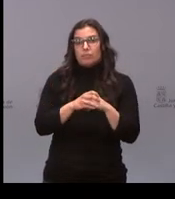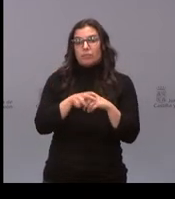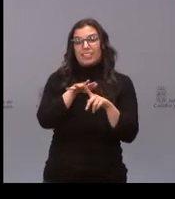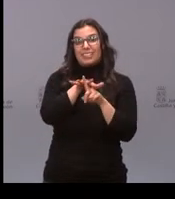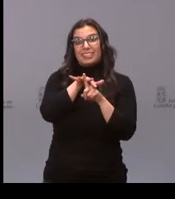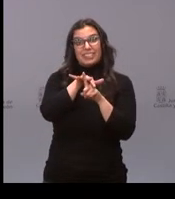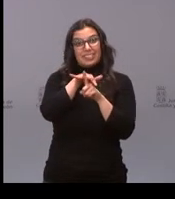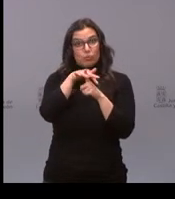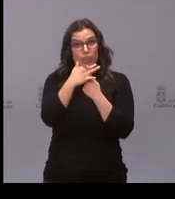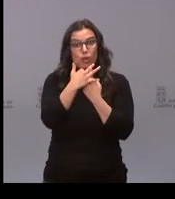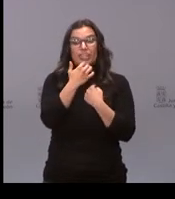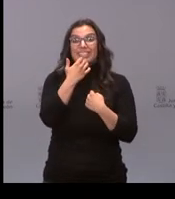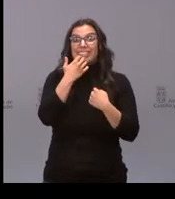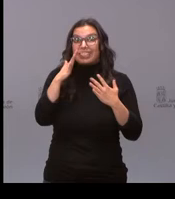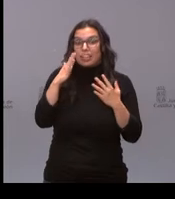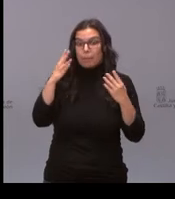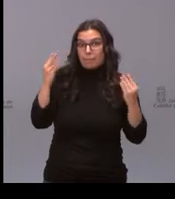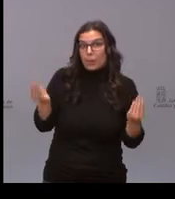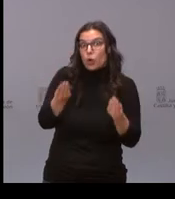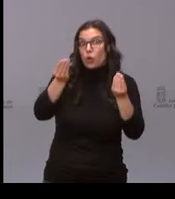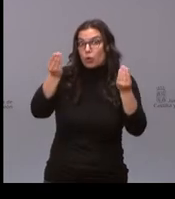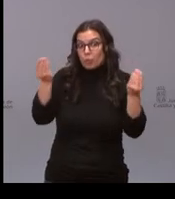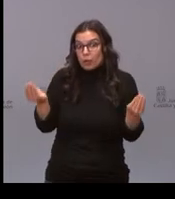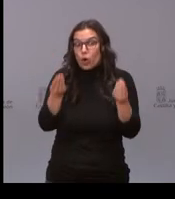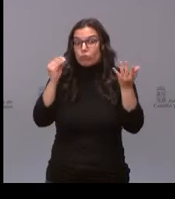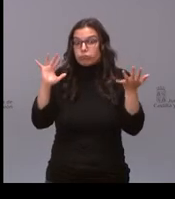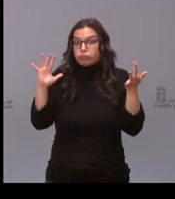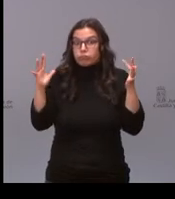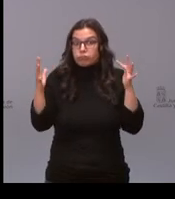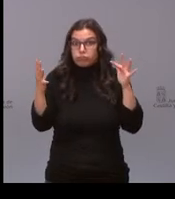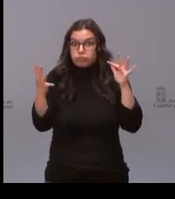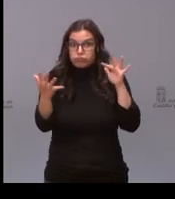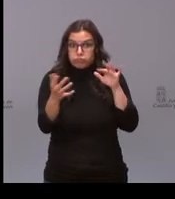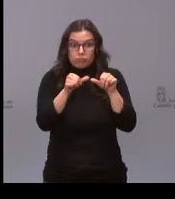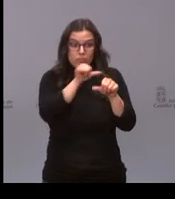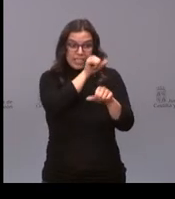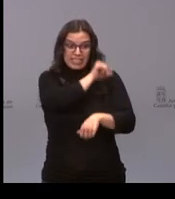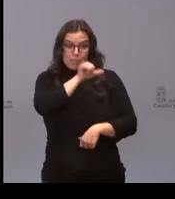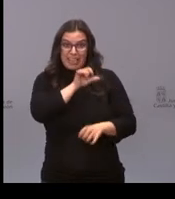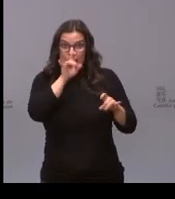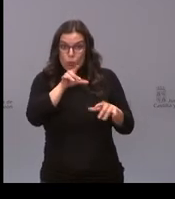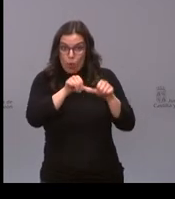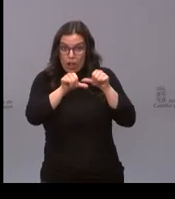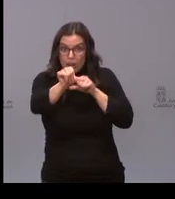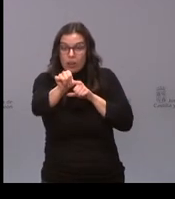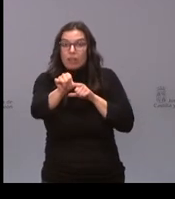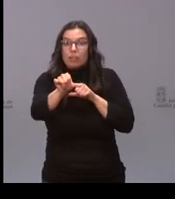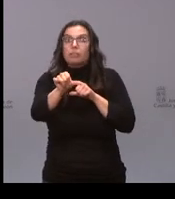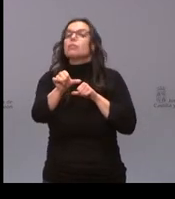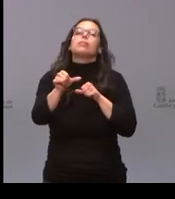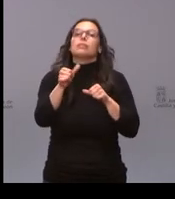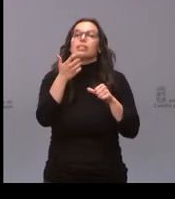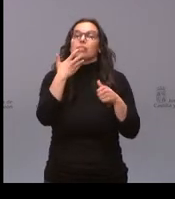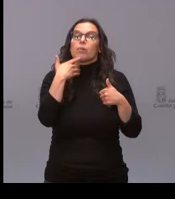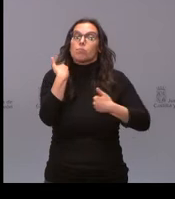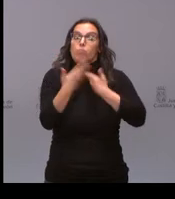situación, si evoluciona favorablemente, como ha ocurrido en estas últimas semanas, si seguimos en ese